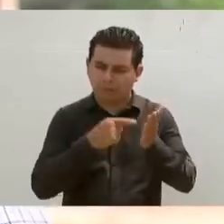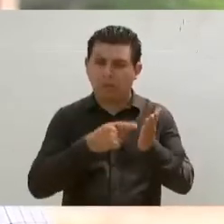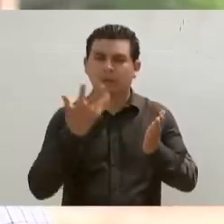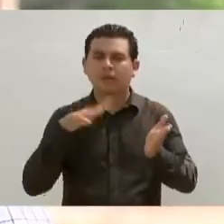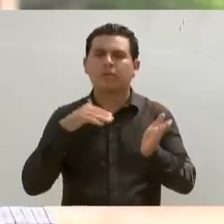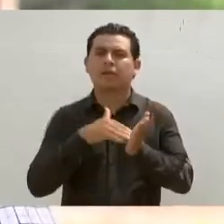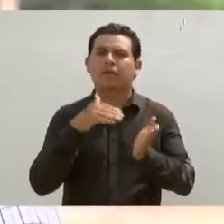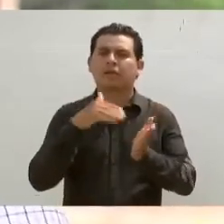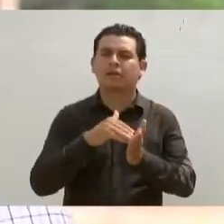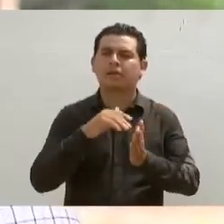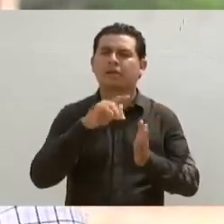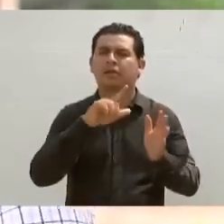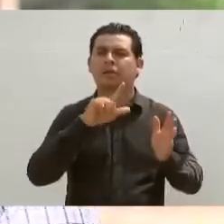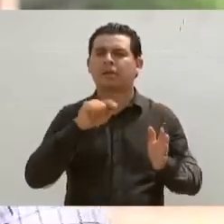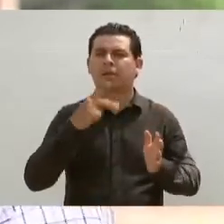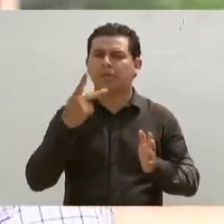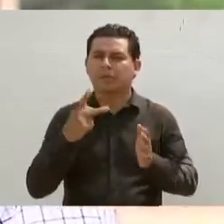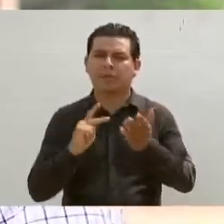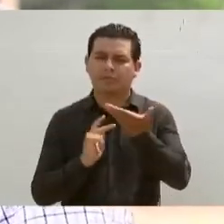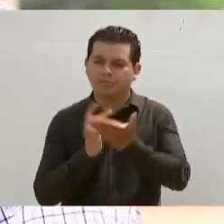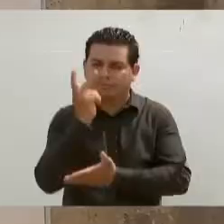10.072.000 plantas.